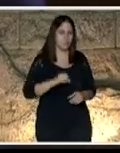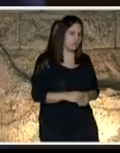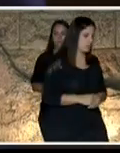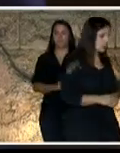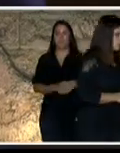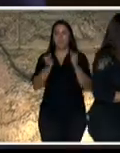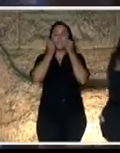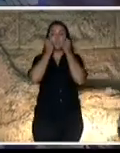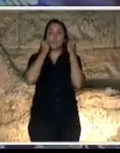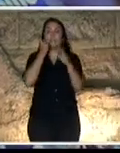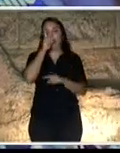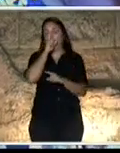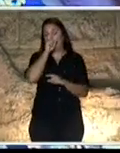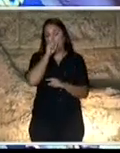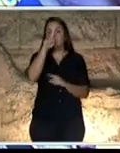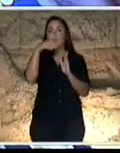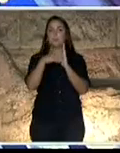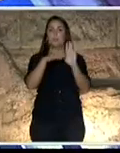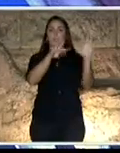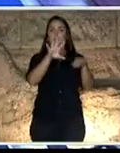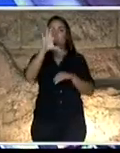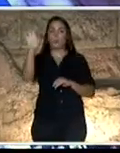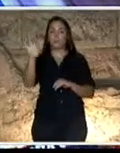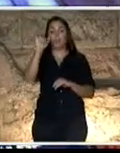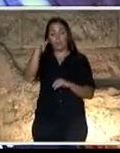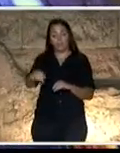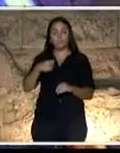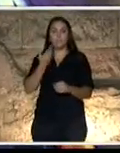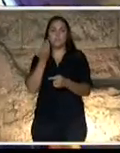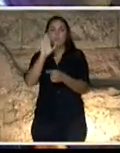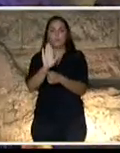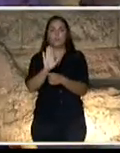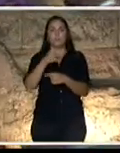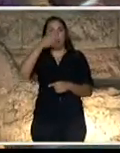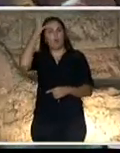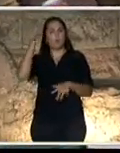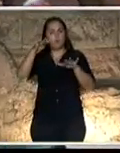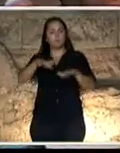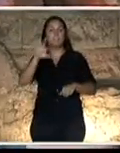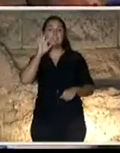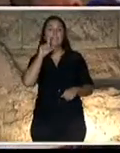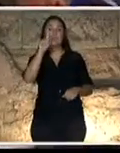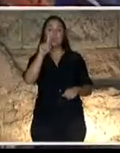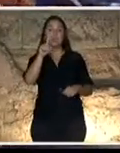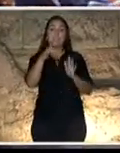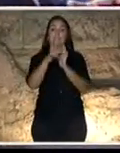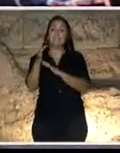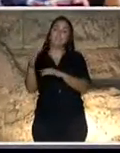año 1950, donde se demostró el asentamiento romano en el siglo I antes de